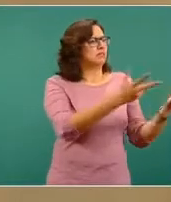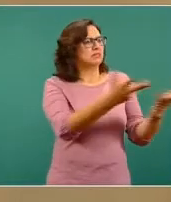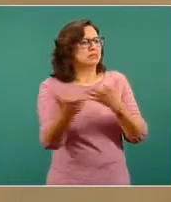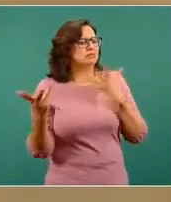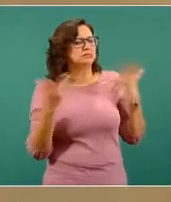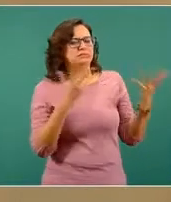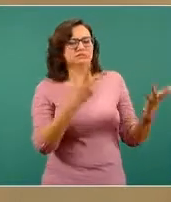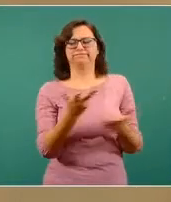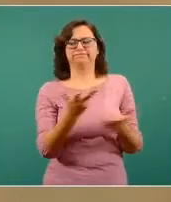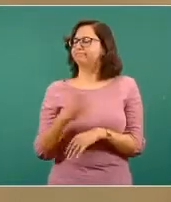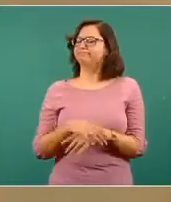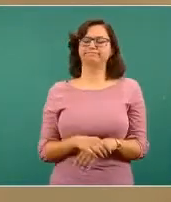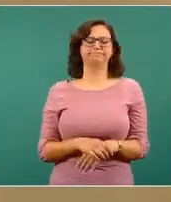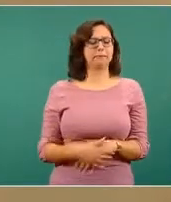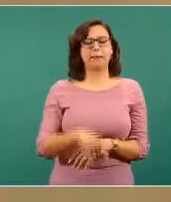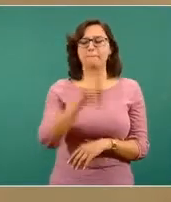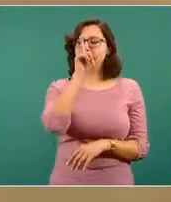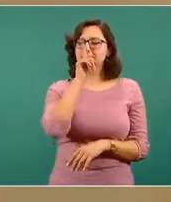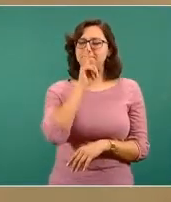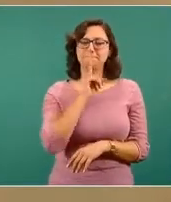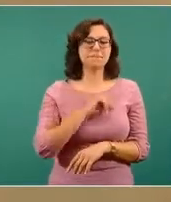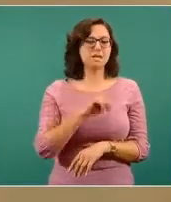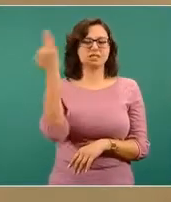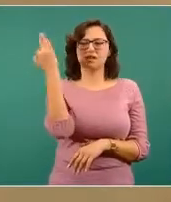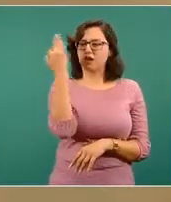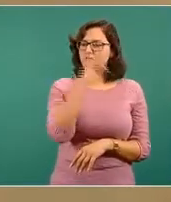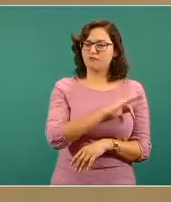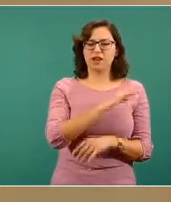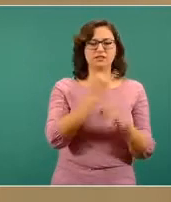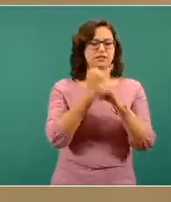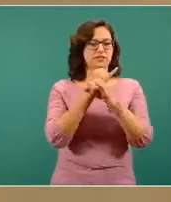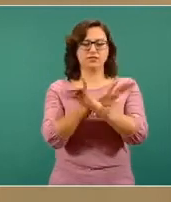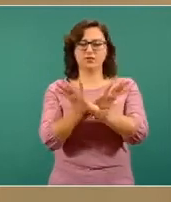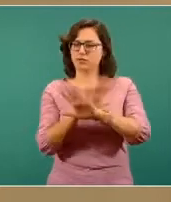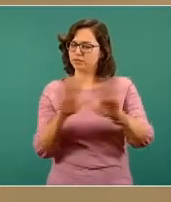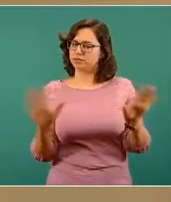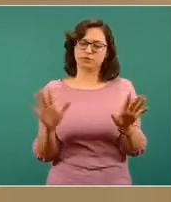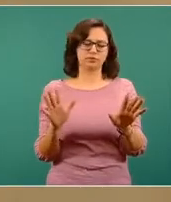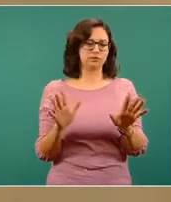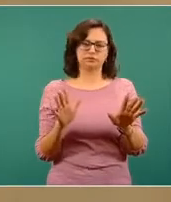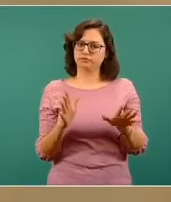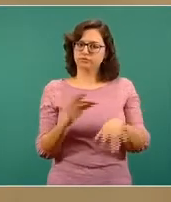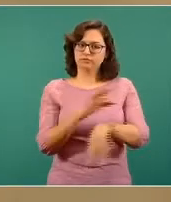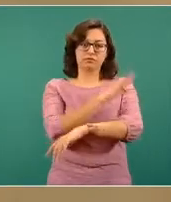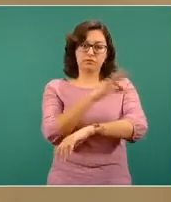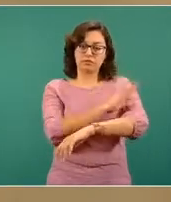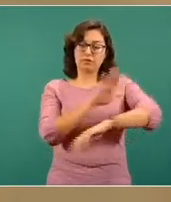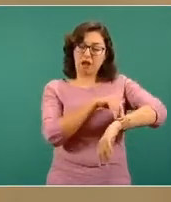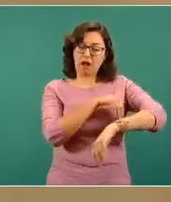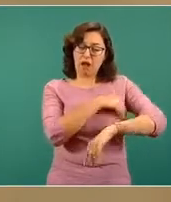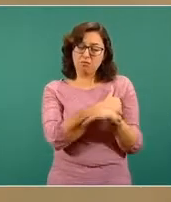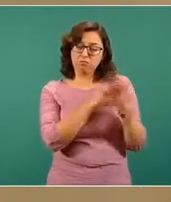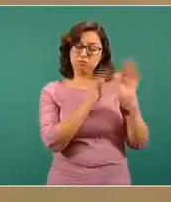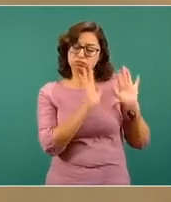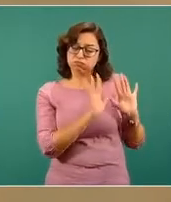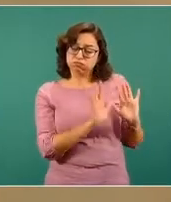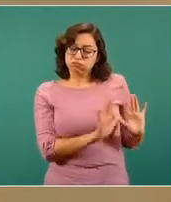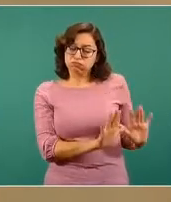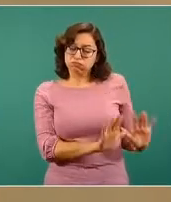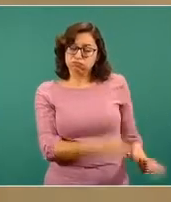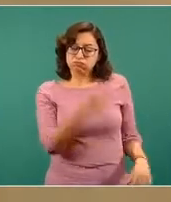están sentadas esperando en un refrigerador. Para que se den una idea del momento en que llegan las vacunas al momento en que